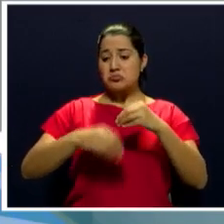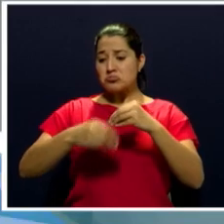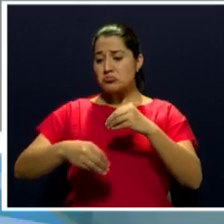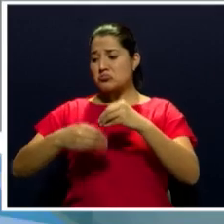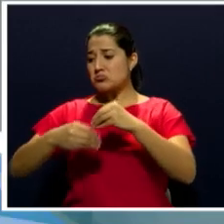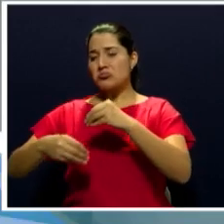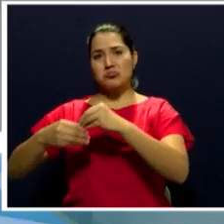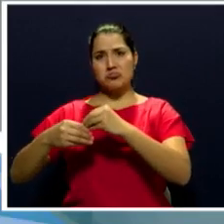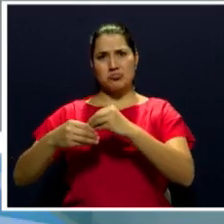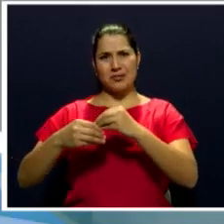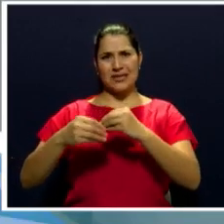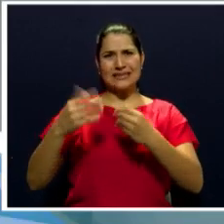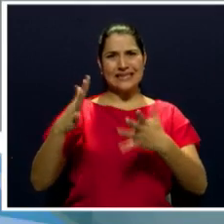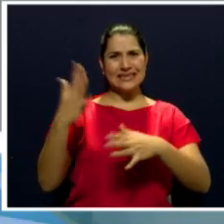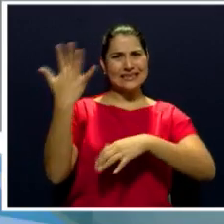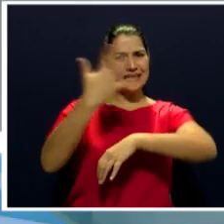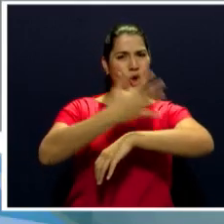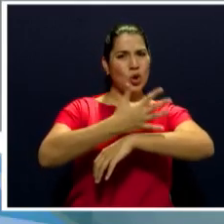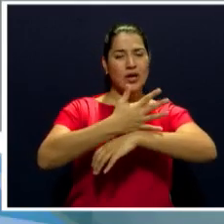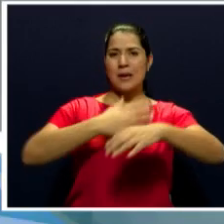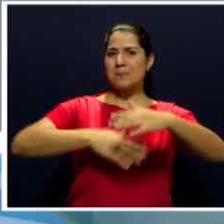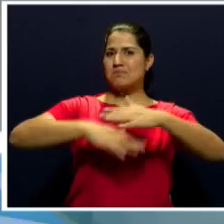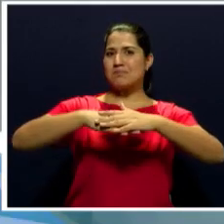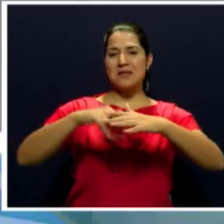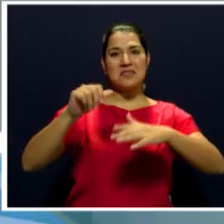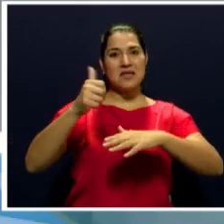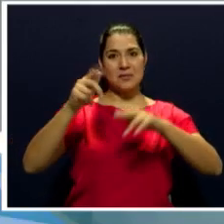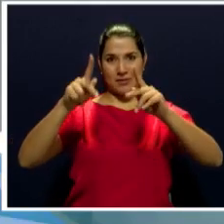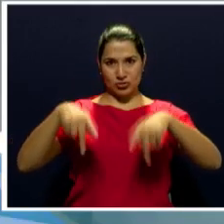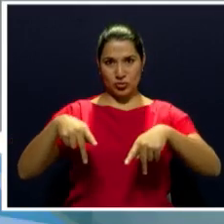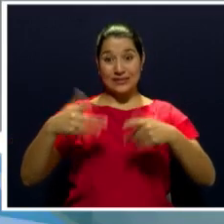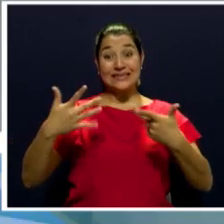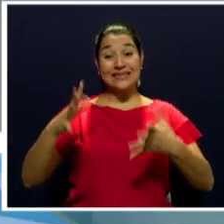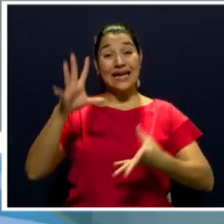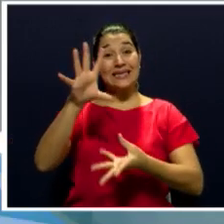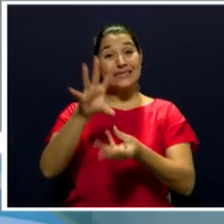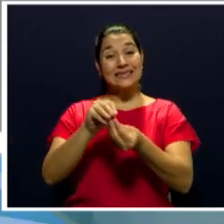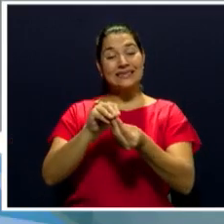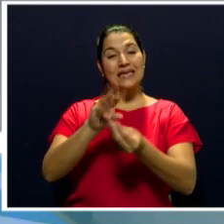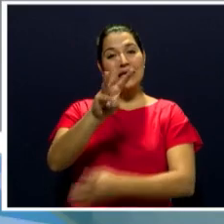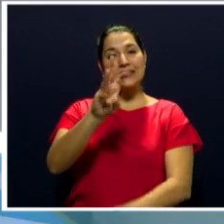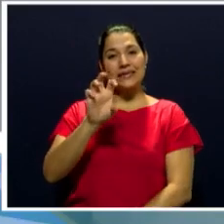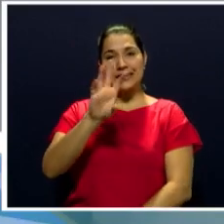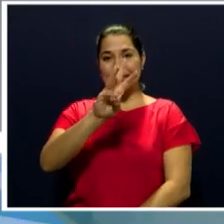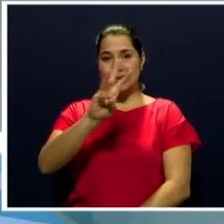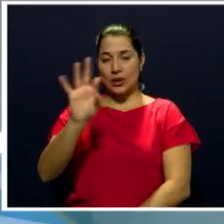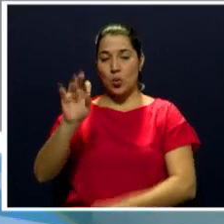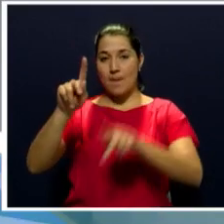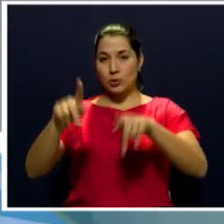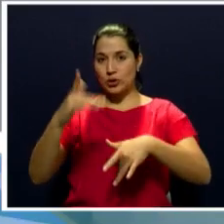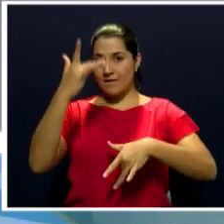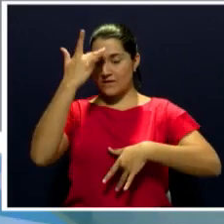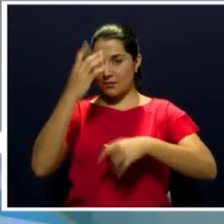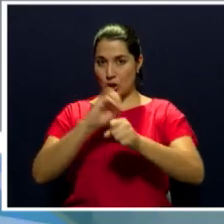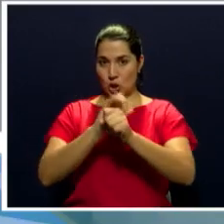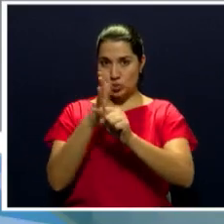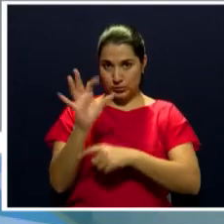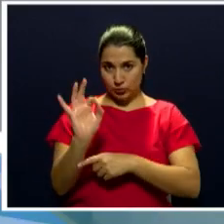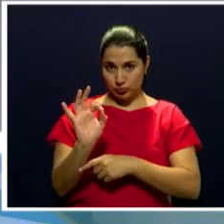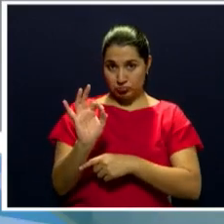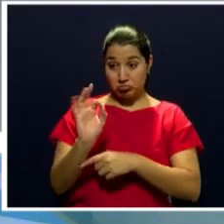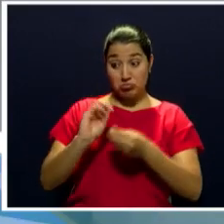suma 669 personas confirmadas de COVID-19. La cantidad de contagios indica